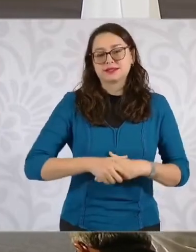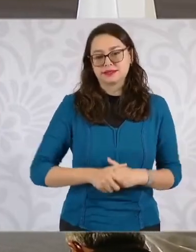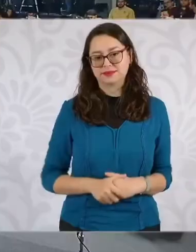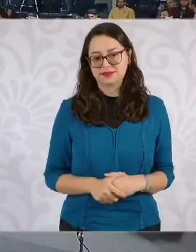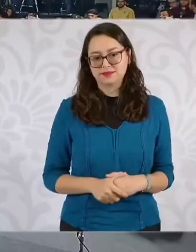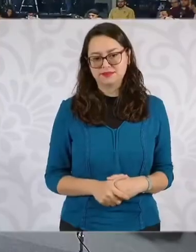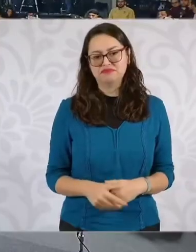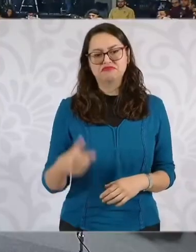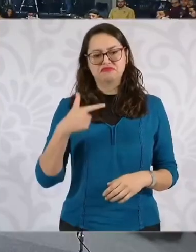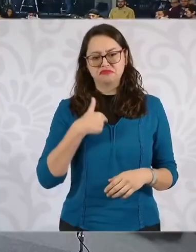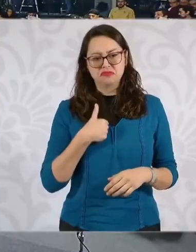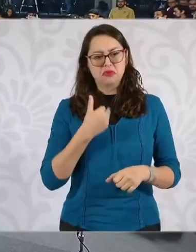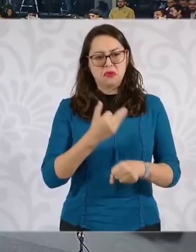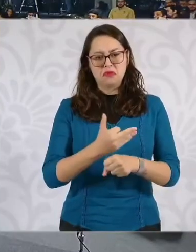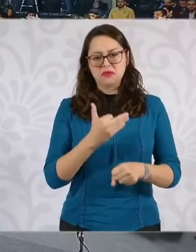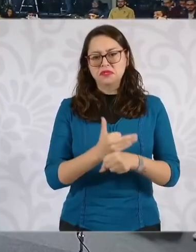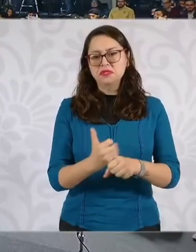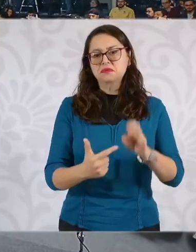Más allá de